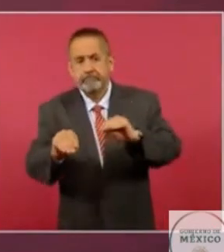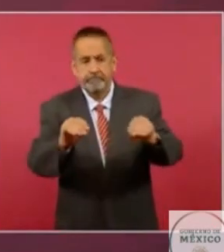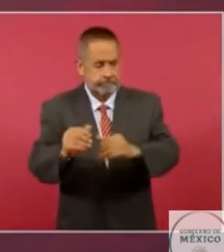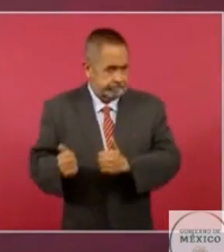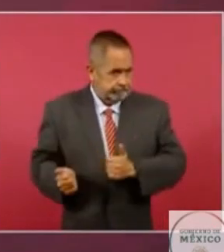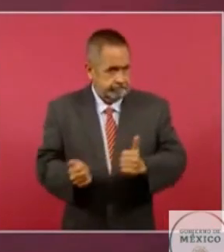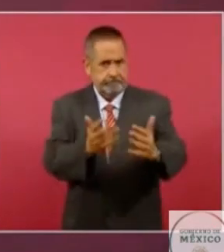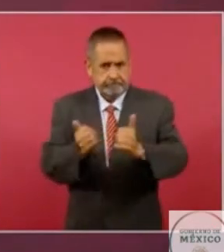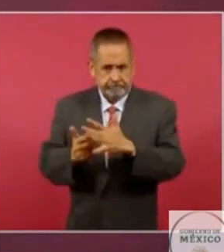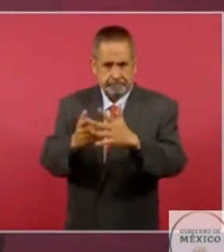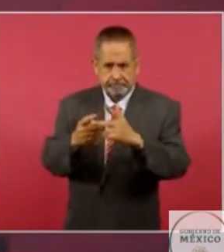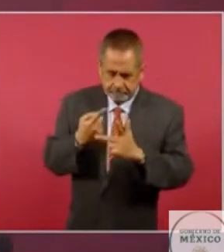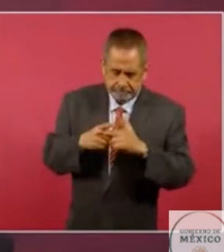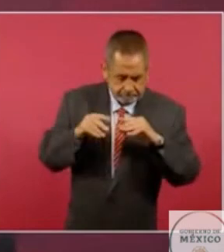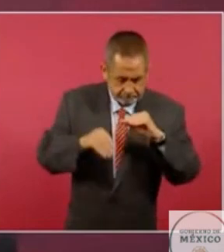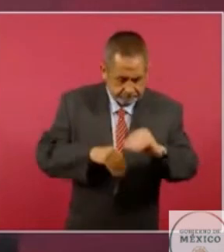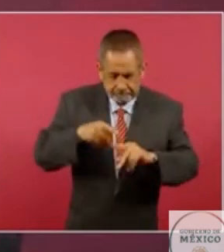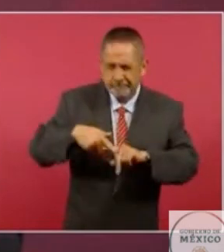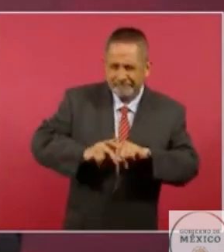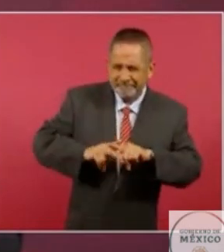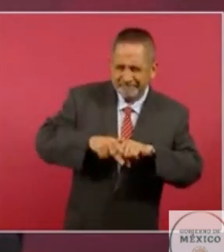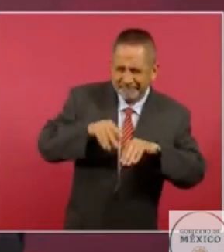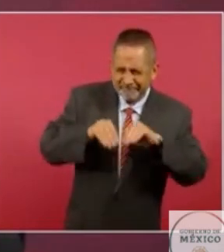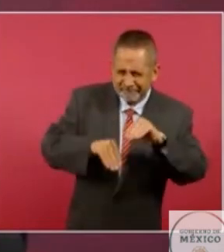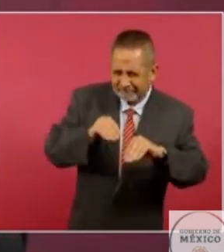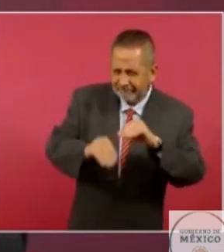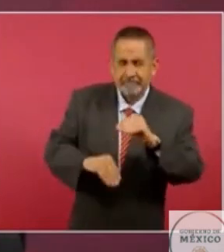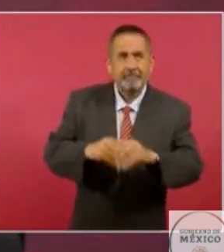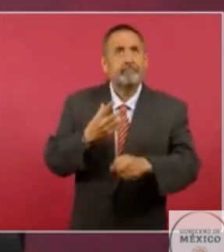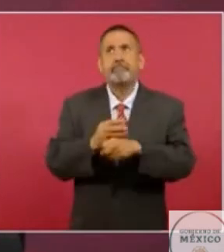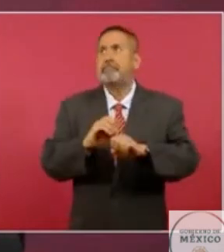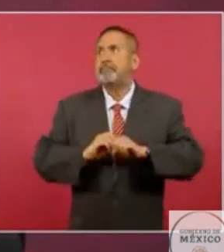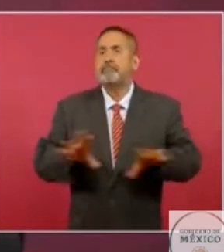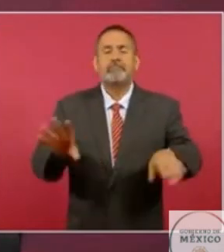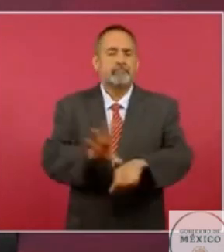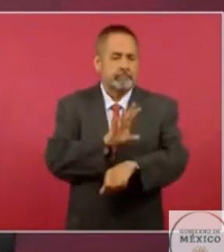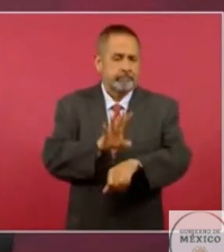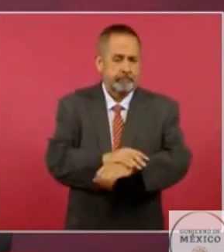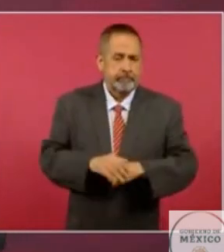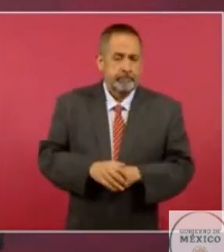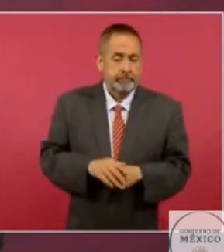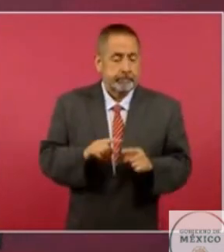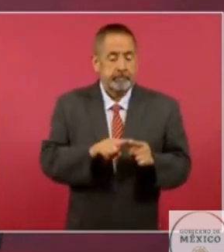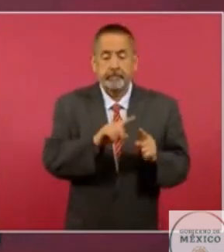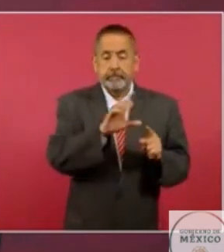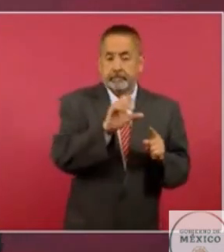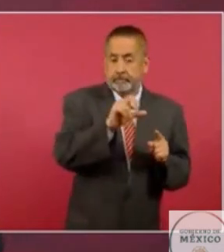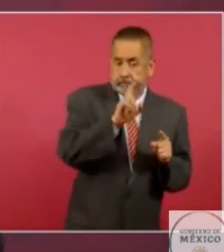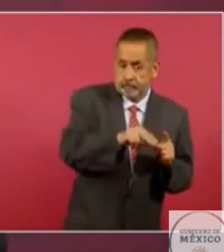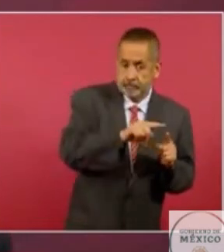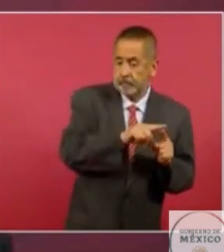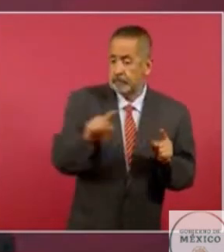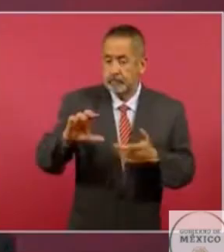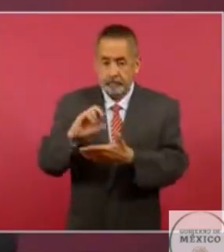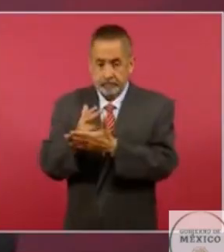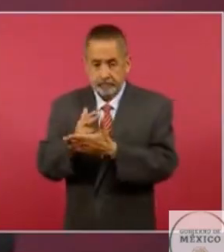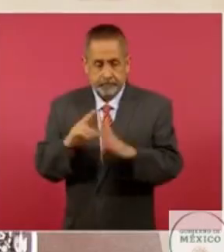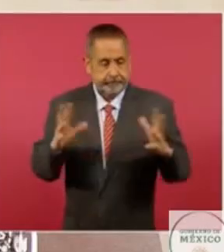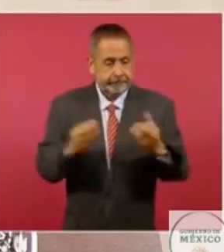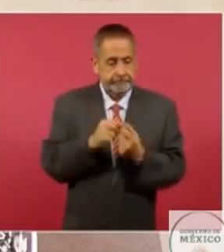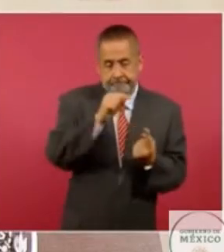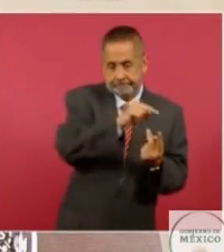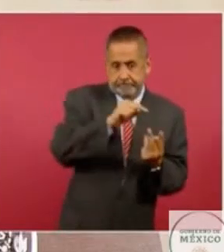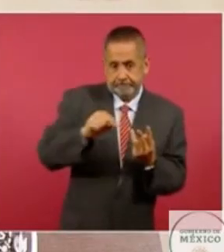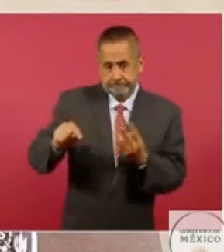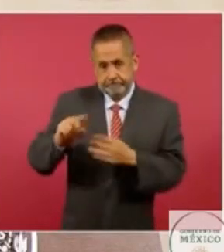enviados ya para su instalación. Estas 34 obras entre Cancún y Chetumal se